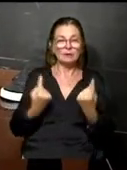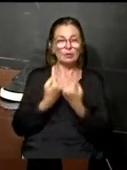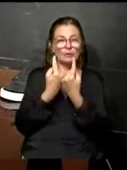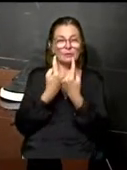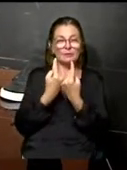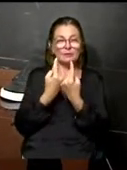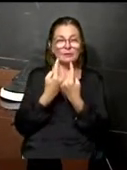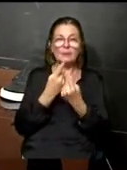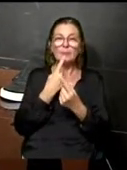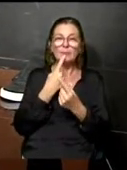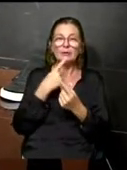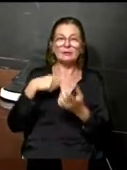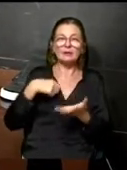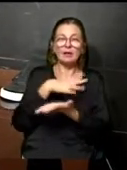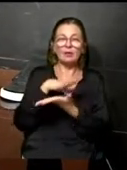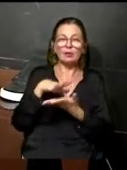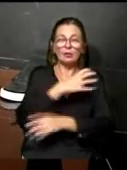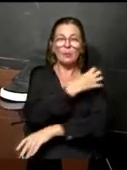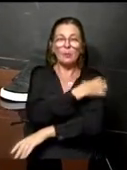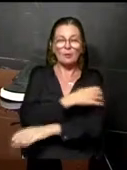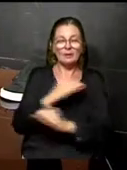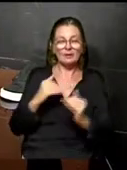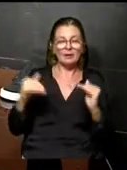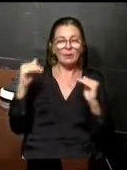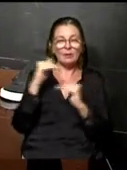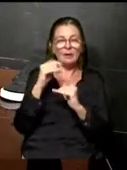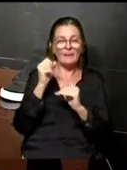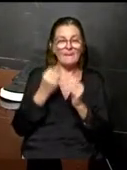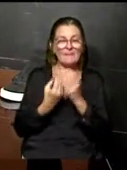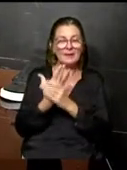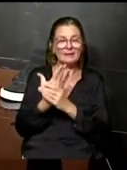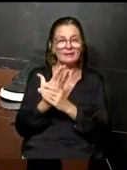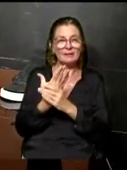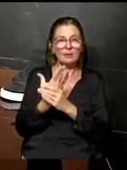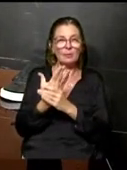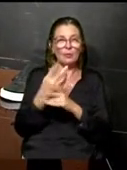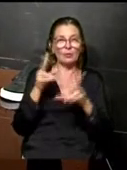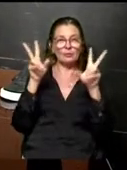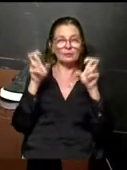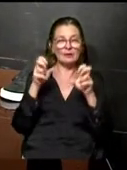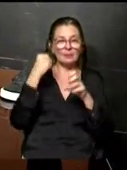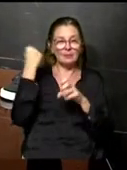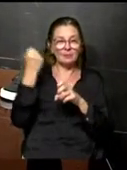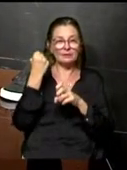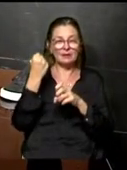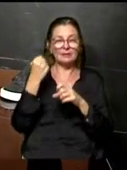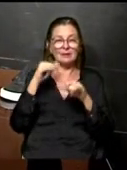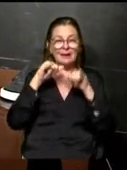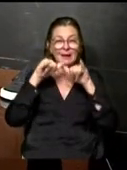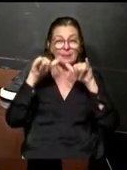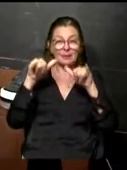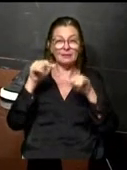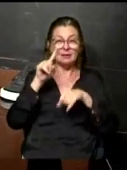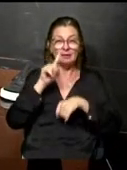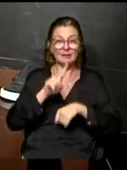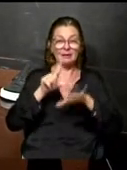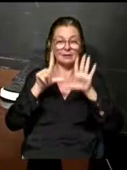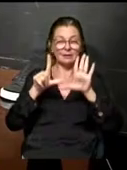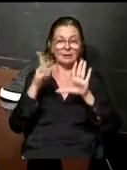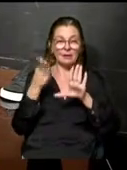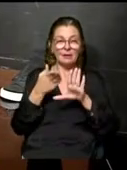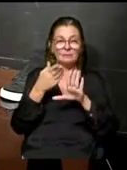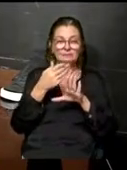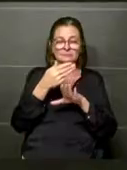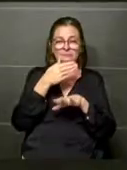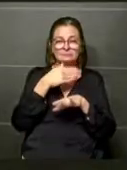categoría políticas sociales y pobreza y desigualdad aparece como un tema relevante a tratar en campaña por el 17%. 40%